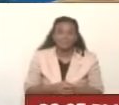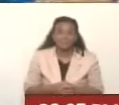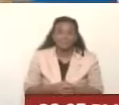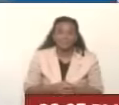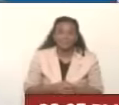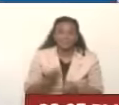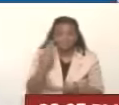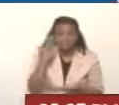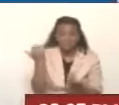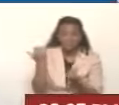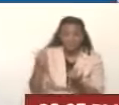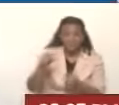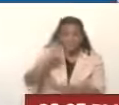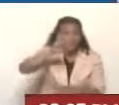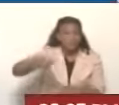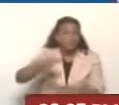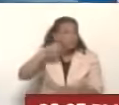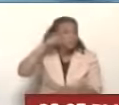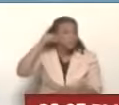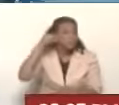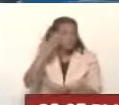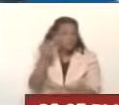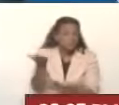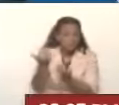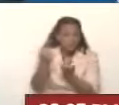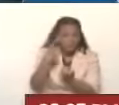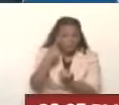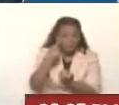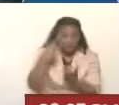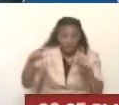Ponte por aquí. Por aquí. Permiso.